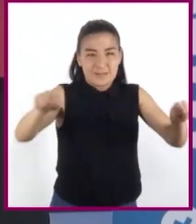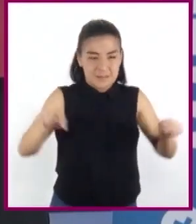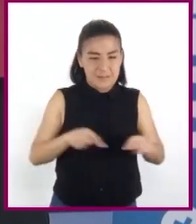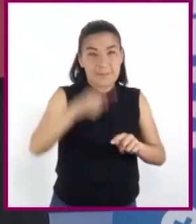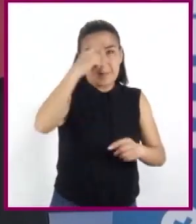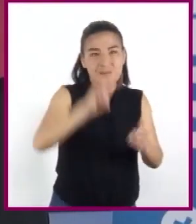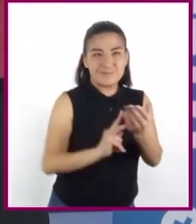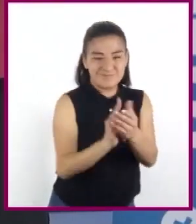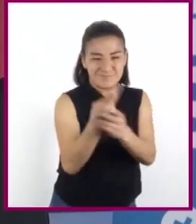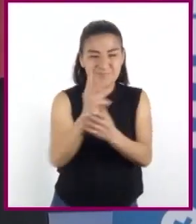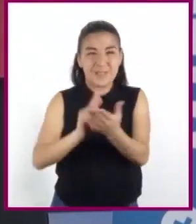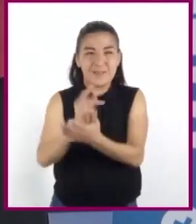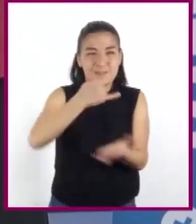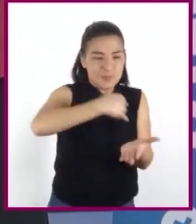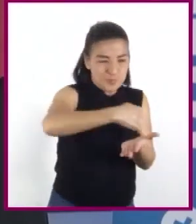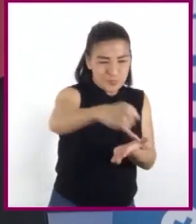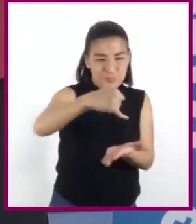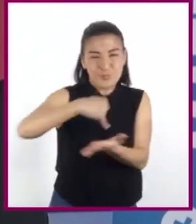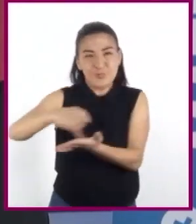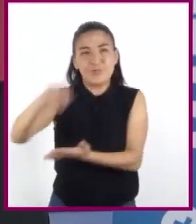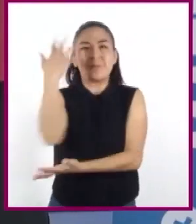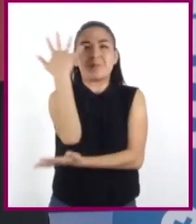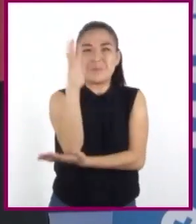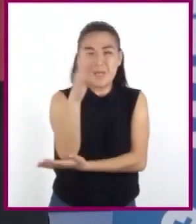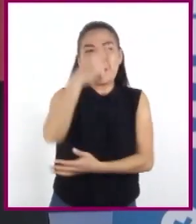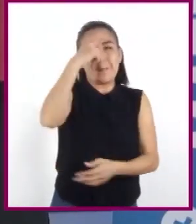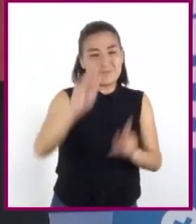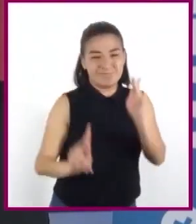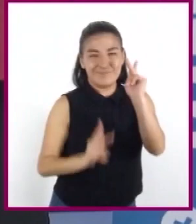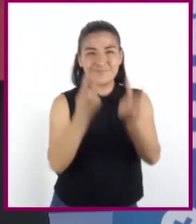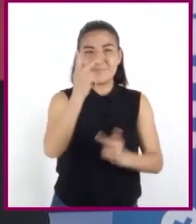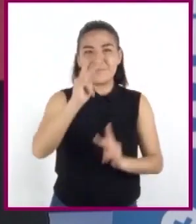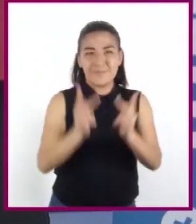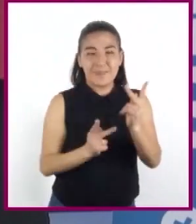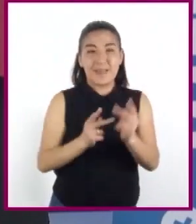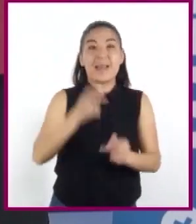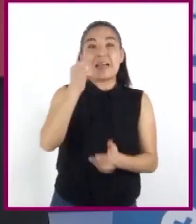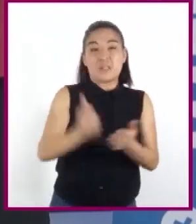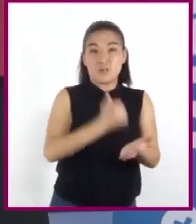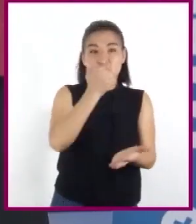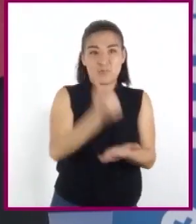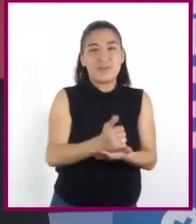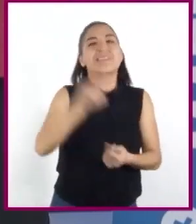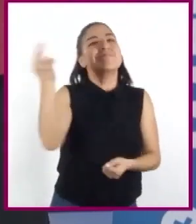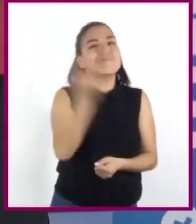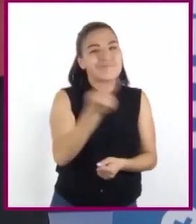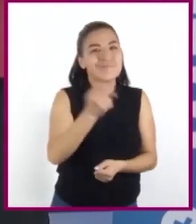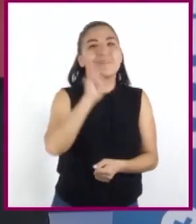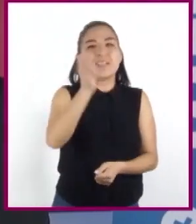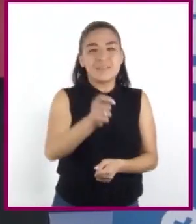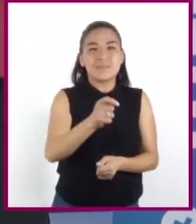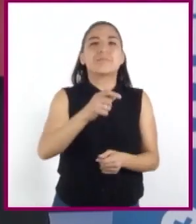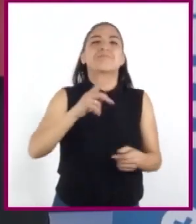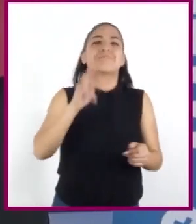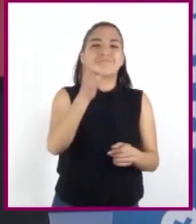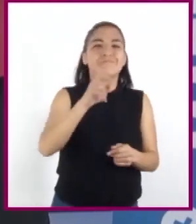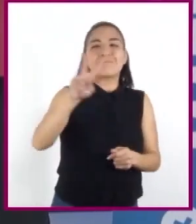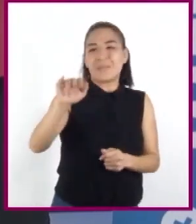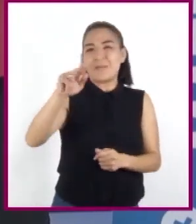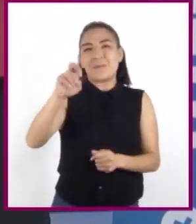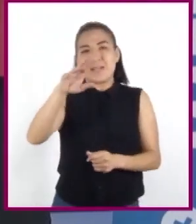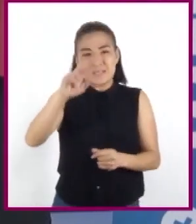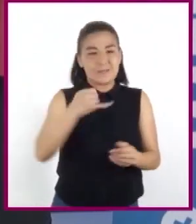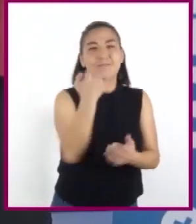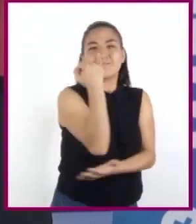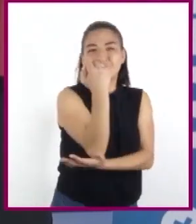cultivan árboles, plantas y otras especies para que crezcan. En las ciudades es necesario que tengamos muchos de ellos, ya que